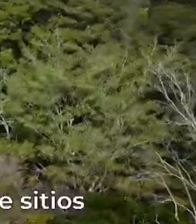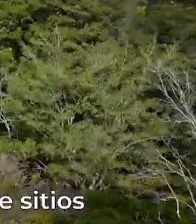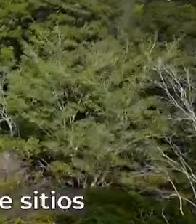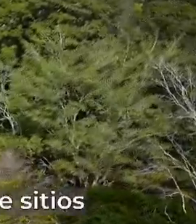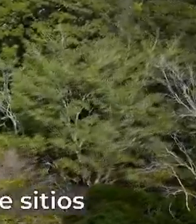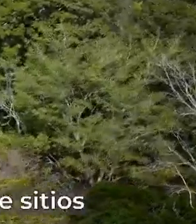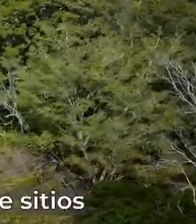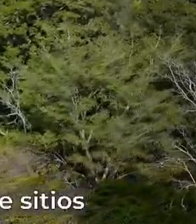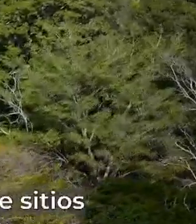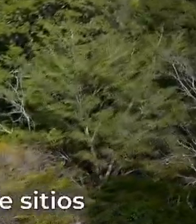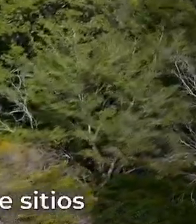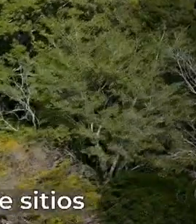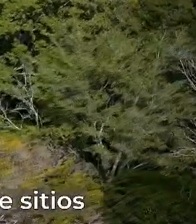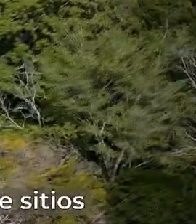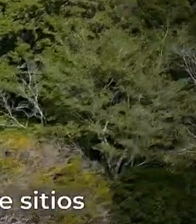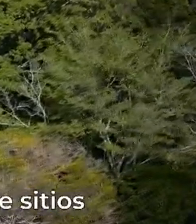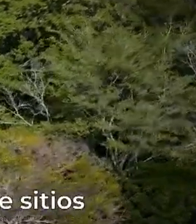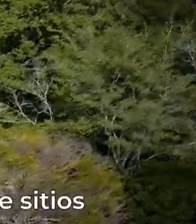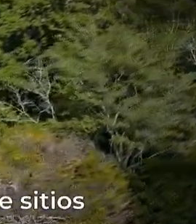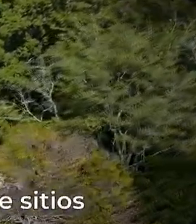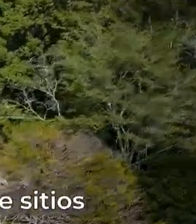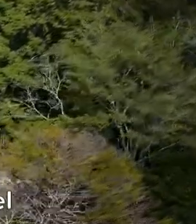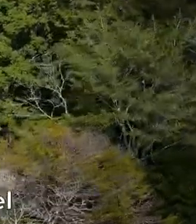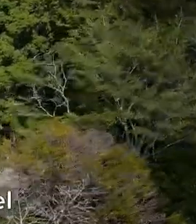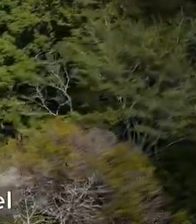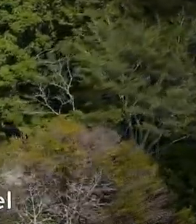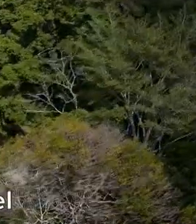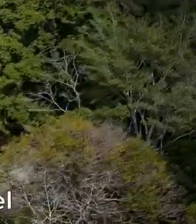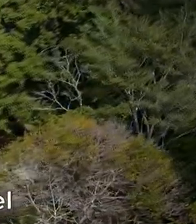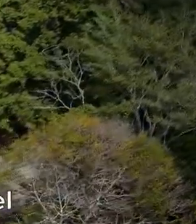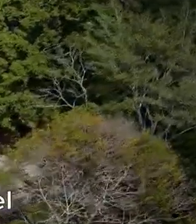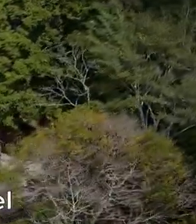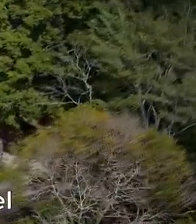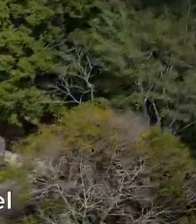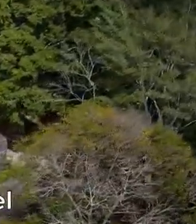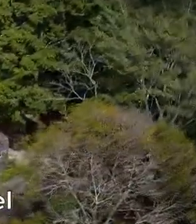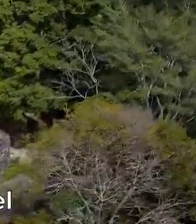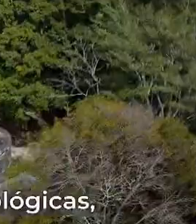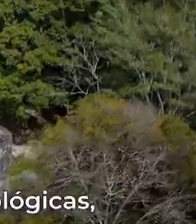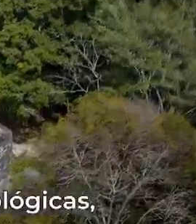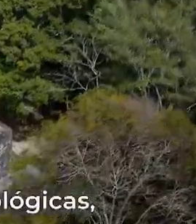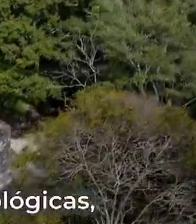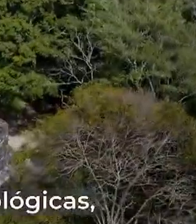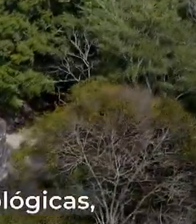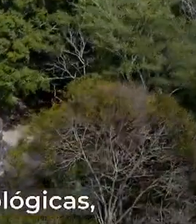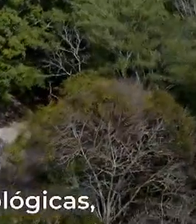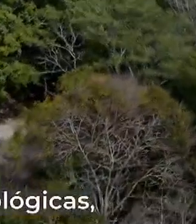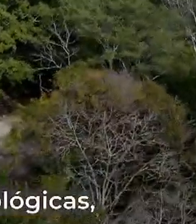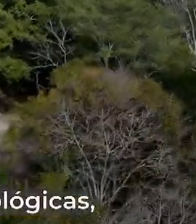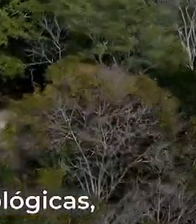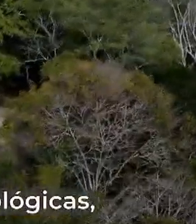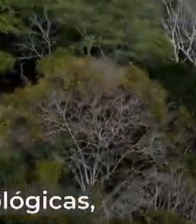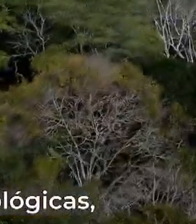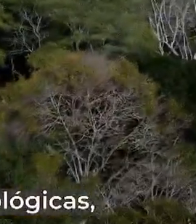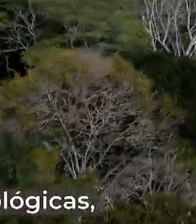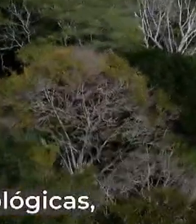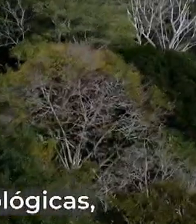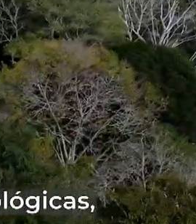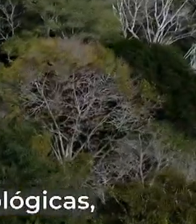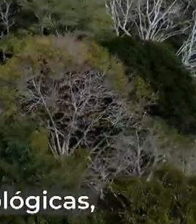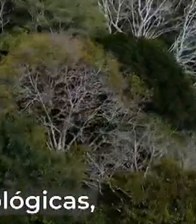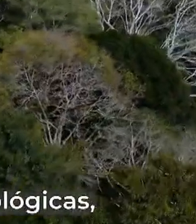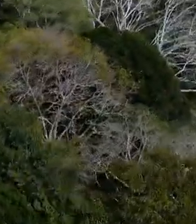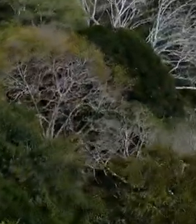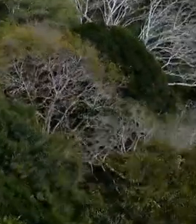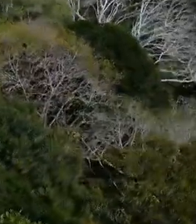Ahora, esta zona forma parte del conjunto de sitios prehispánicos que son atendidos por el Programa de Mejoramiento de Zonas